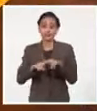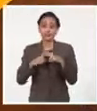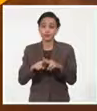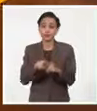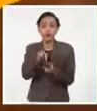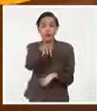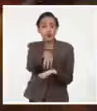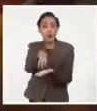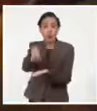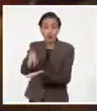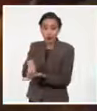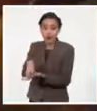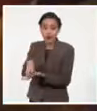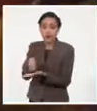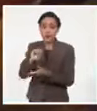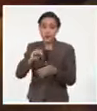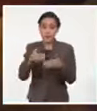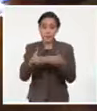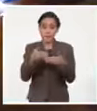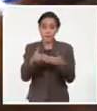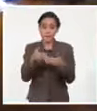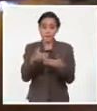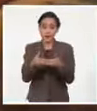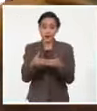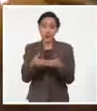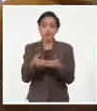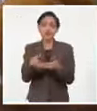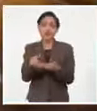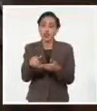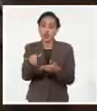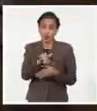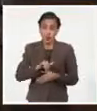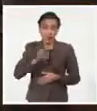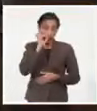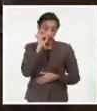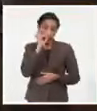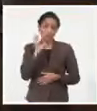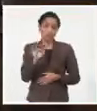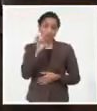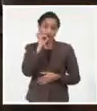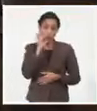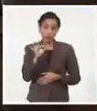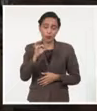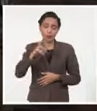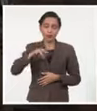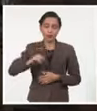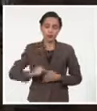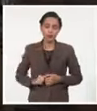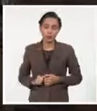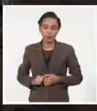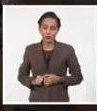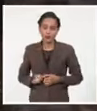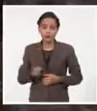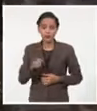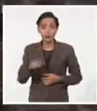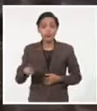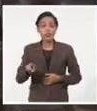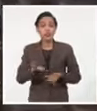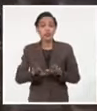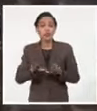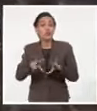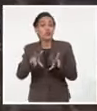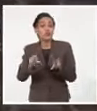instalaciones pertenecientes a la empresa de acopio y beneficio del tabaco en Pinal del Río. De ello depende la